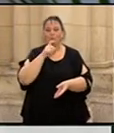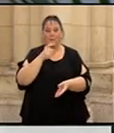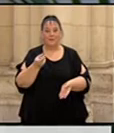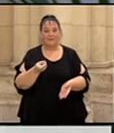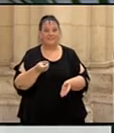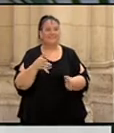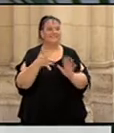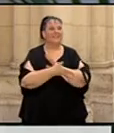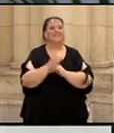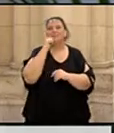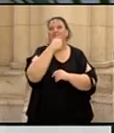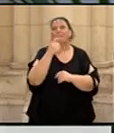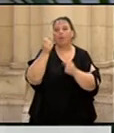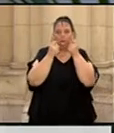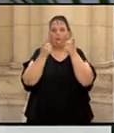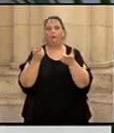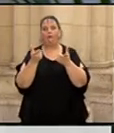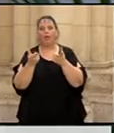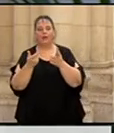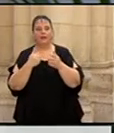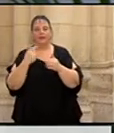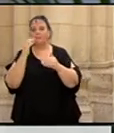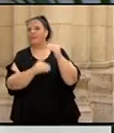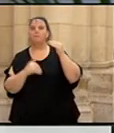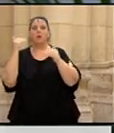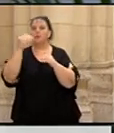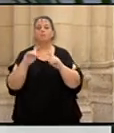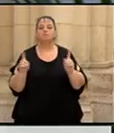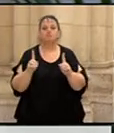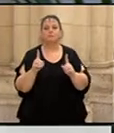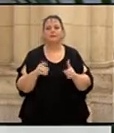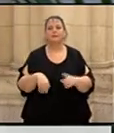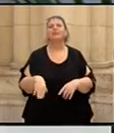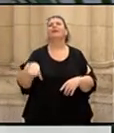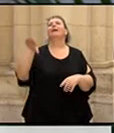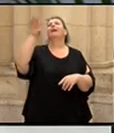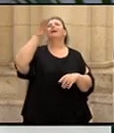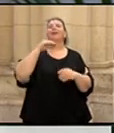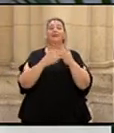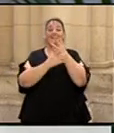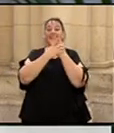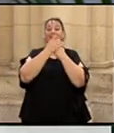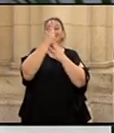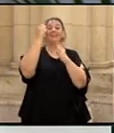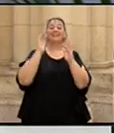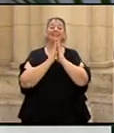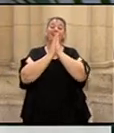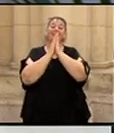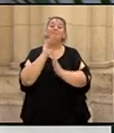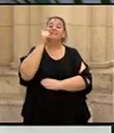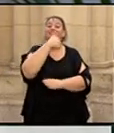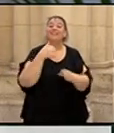de descubrir el misterio de Dios que nos sobrepasa. Entenderemos algo de la Trinidad si lo referimos al misterio de la